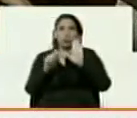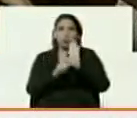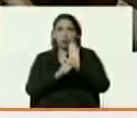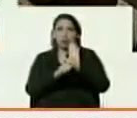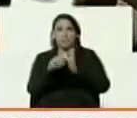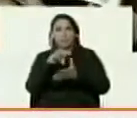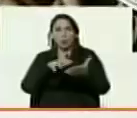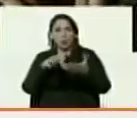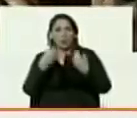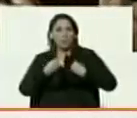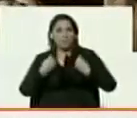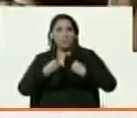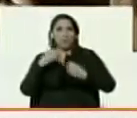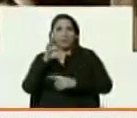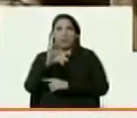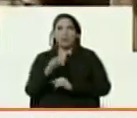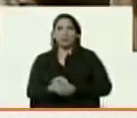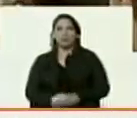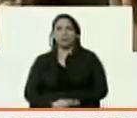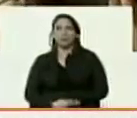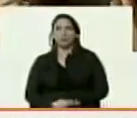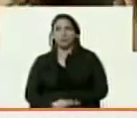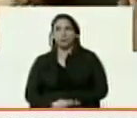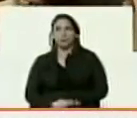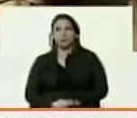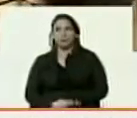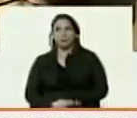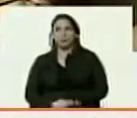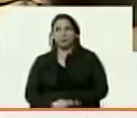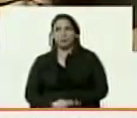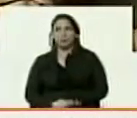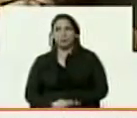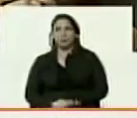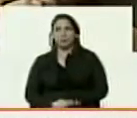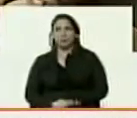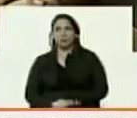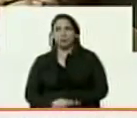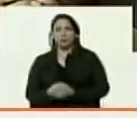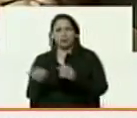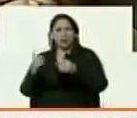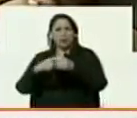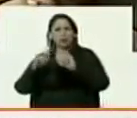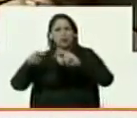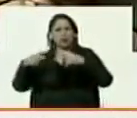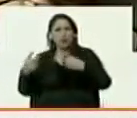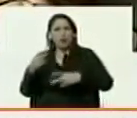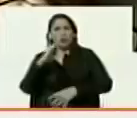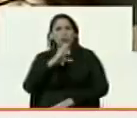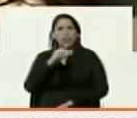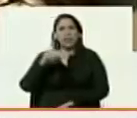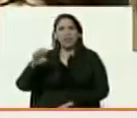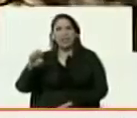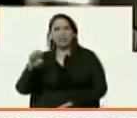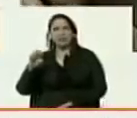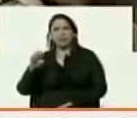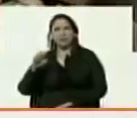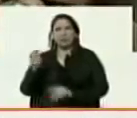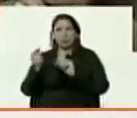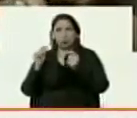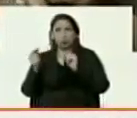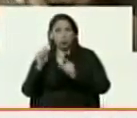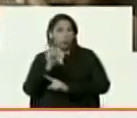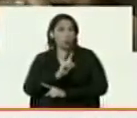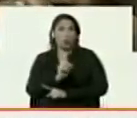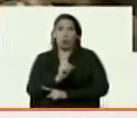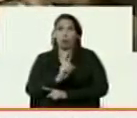que vive el país. Diputado, la presencia del señor Cucci como parte de un nuevo CNE, ¿estos son rumores? ¿Qué dice al respecto?